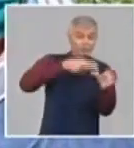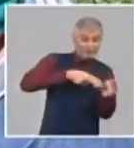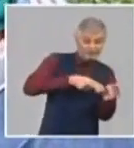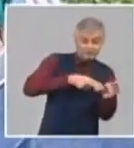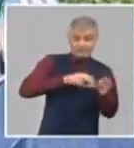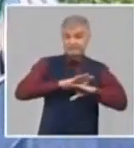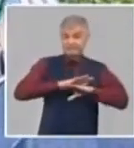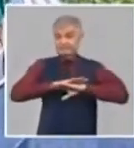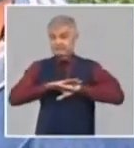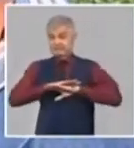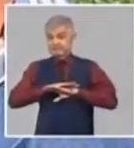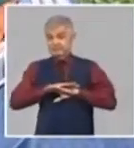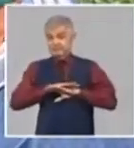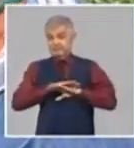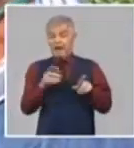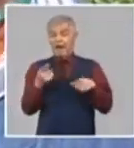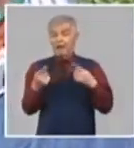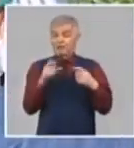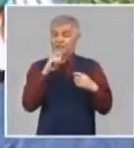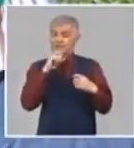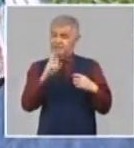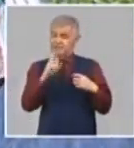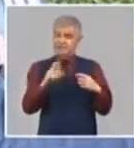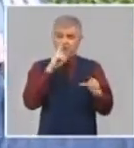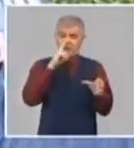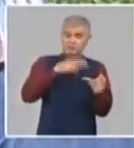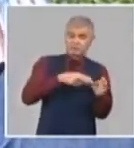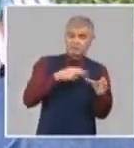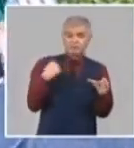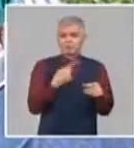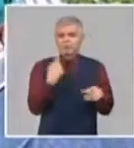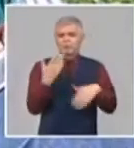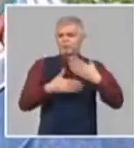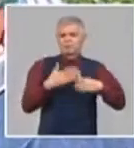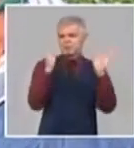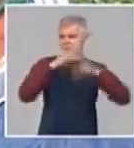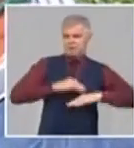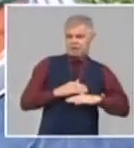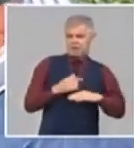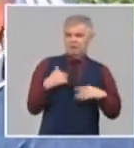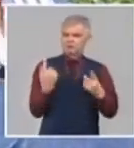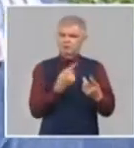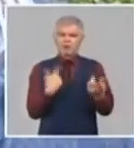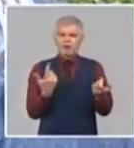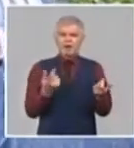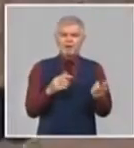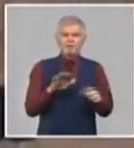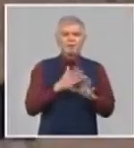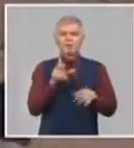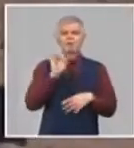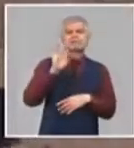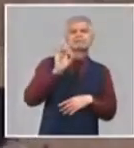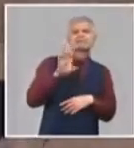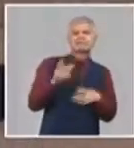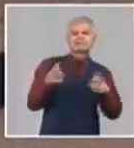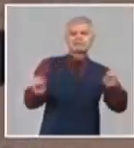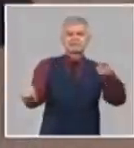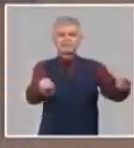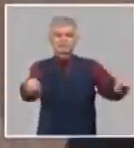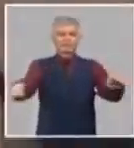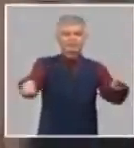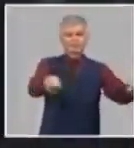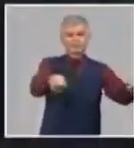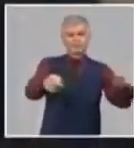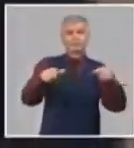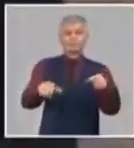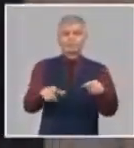ahora está muy tenso el tema del combustible, nosotros no es un problema, sembramos, movilizamos, ya vamos a movilizar para tu consumo hasta 15 yuntas de buey. El compromiso de la mujer